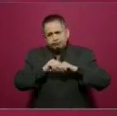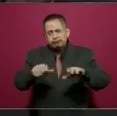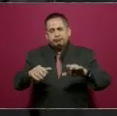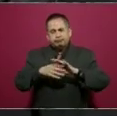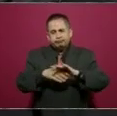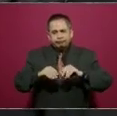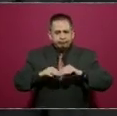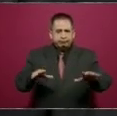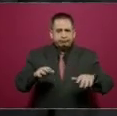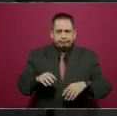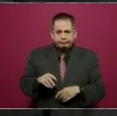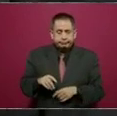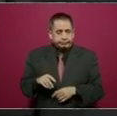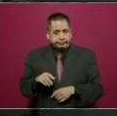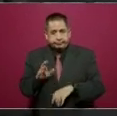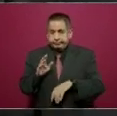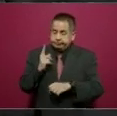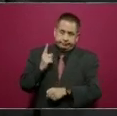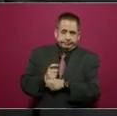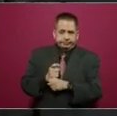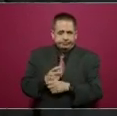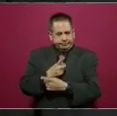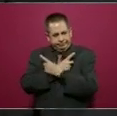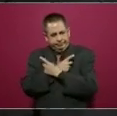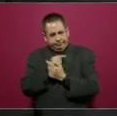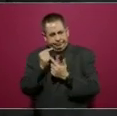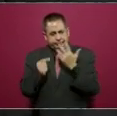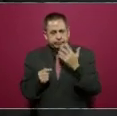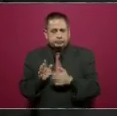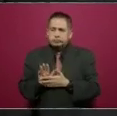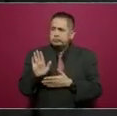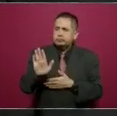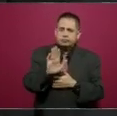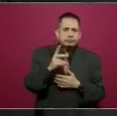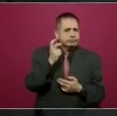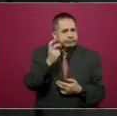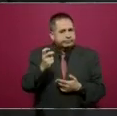se ponga por delante para